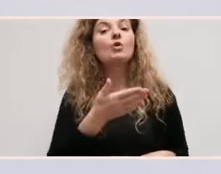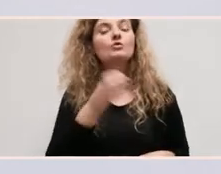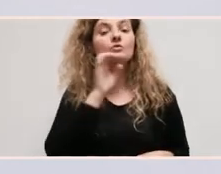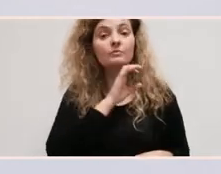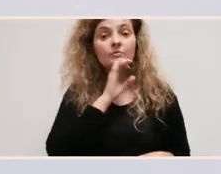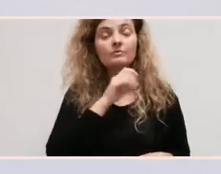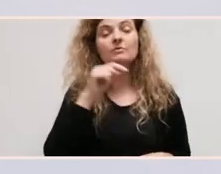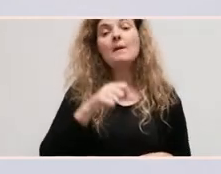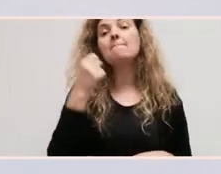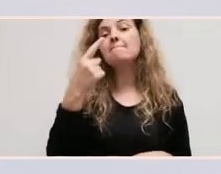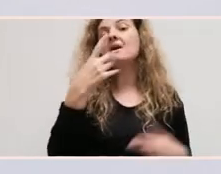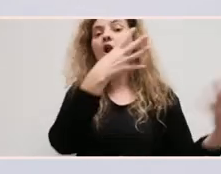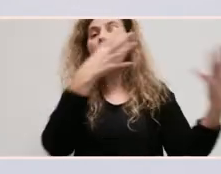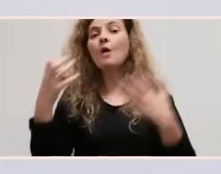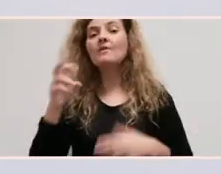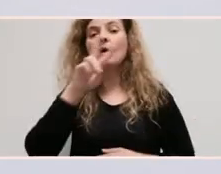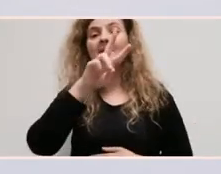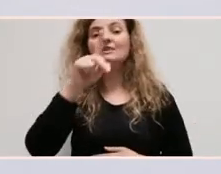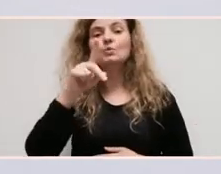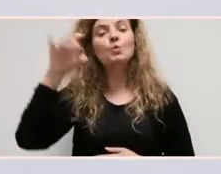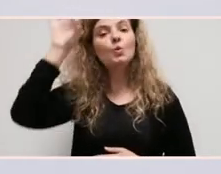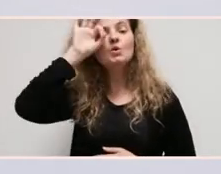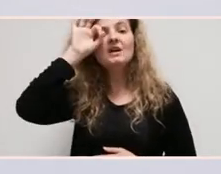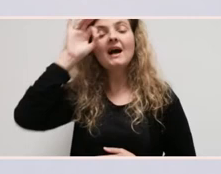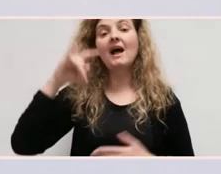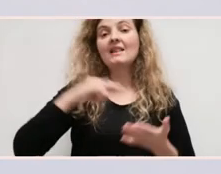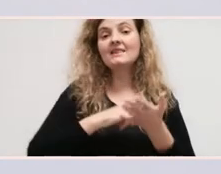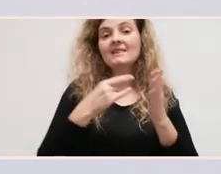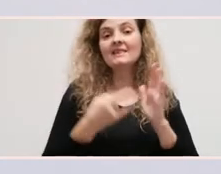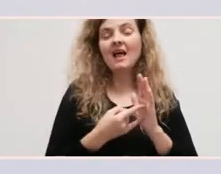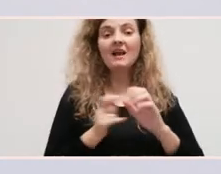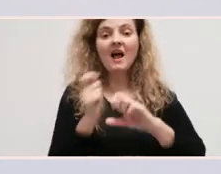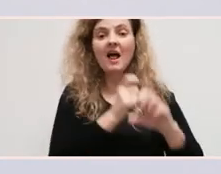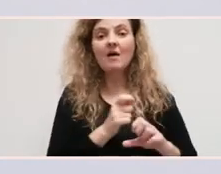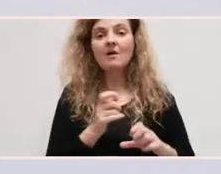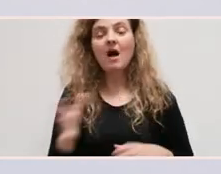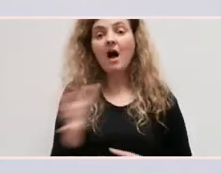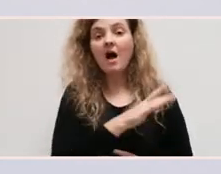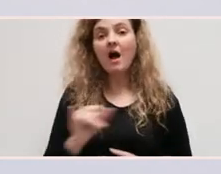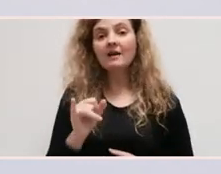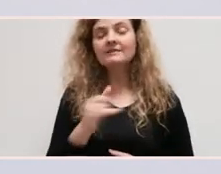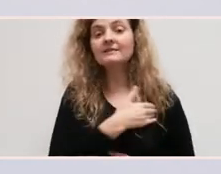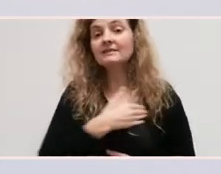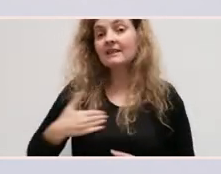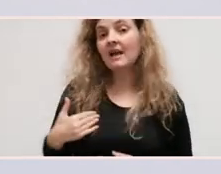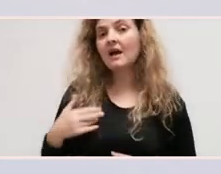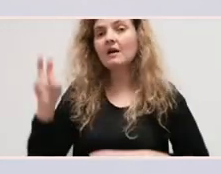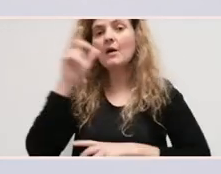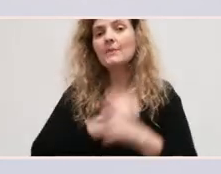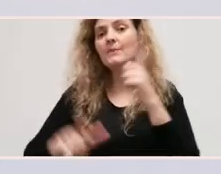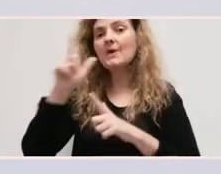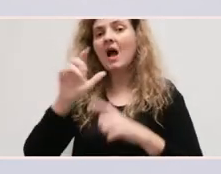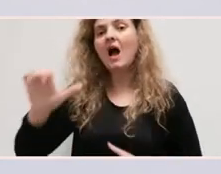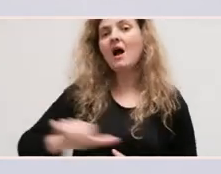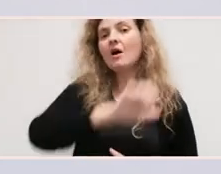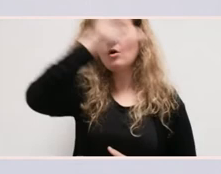es que en 1921 Castelao, para perfeccionar la técnica do grabado, fai un aviase